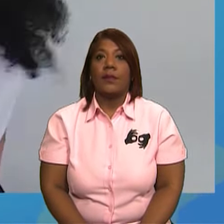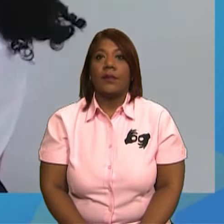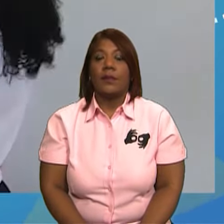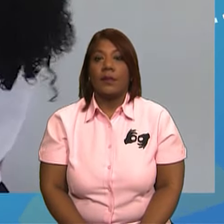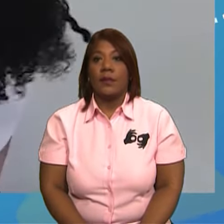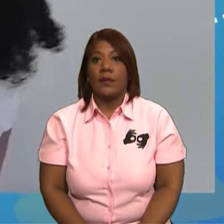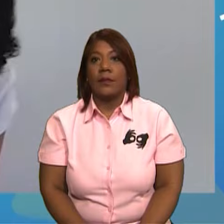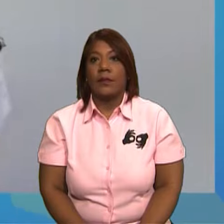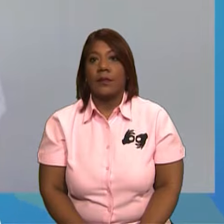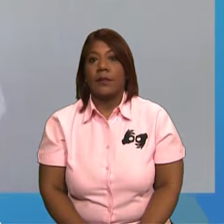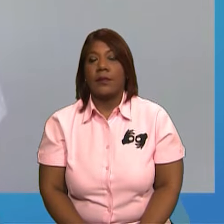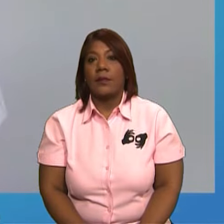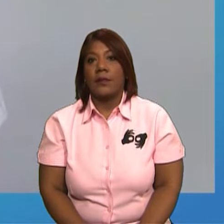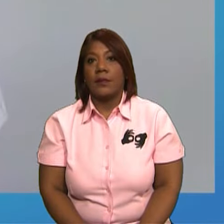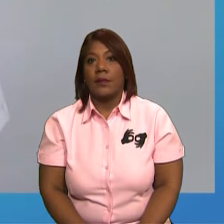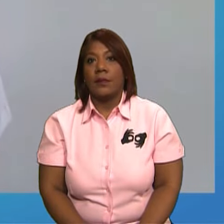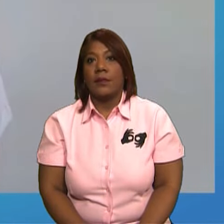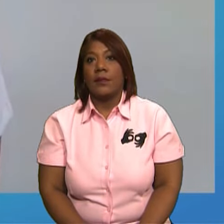Mirad.